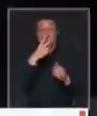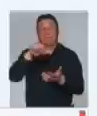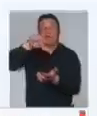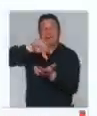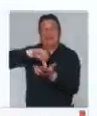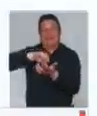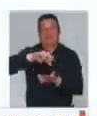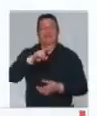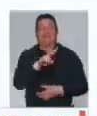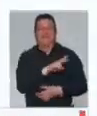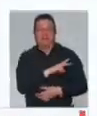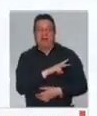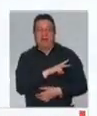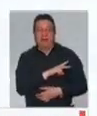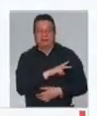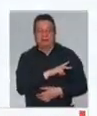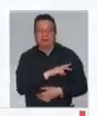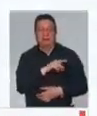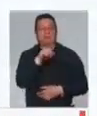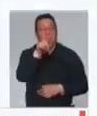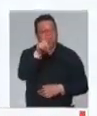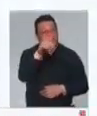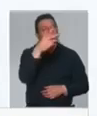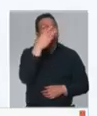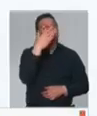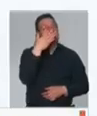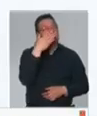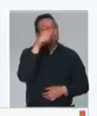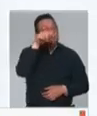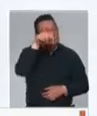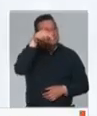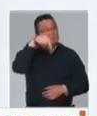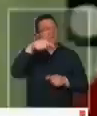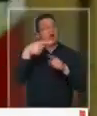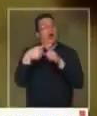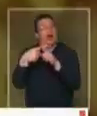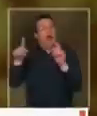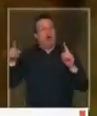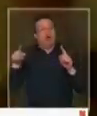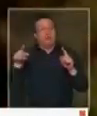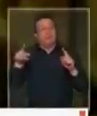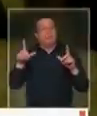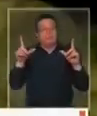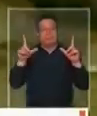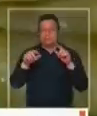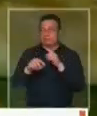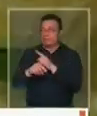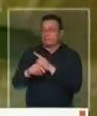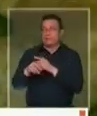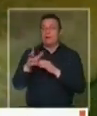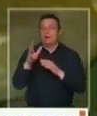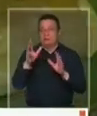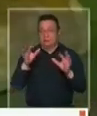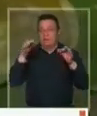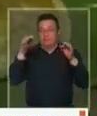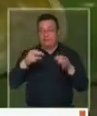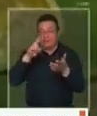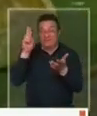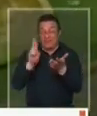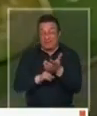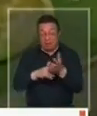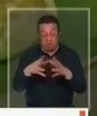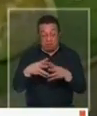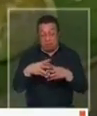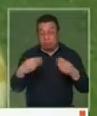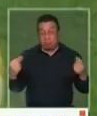centro de Valparaíso. Lejos de eso, ahora el caso es otro. Imagen solo de referencia porque de la verdadera